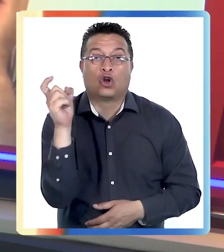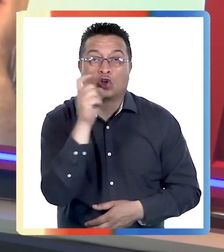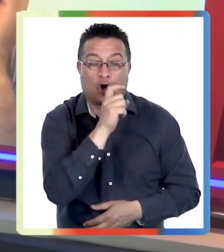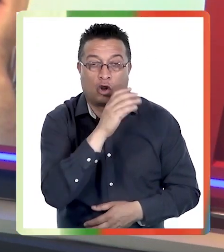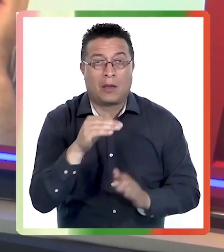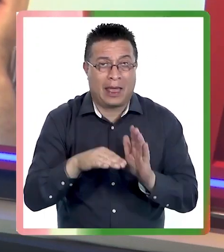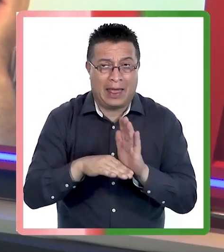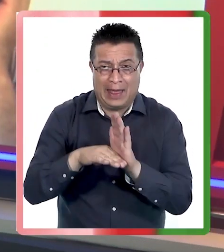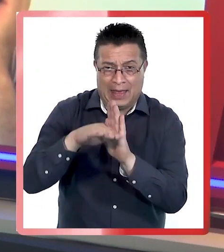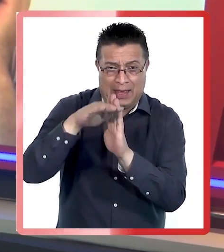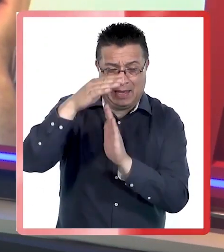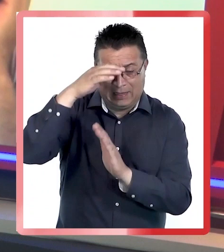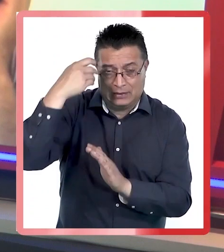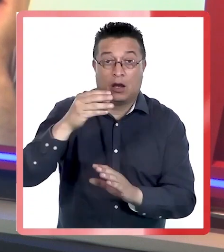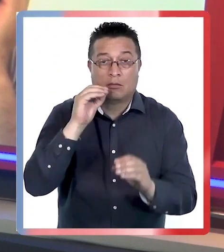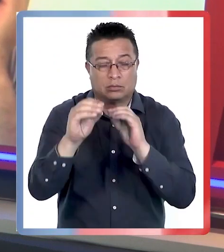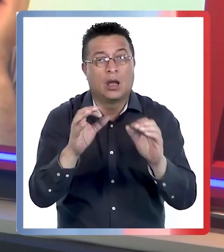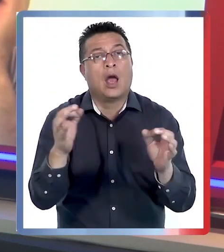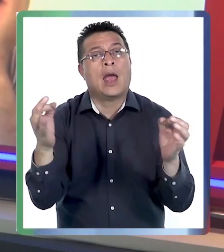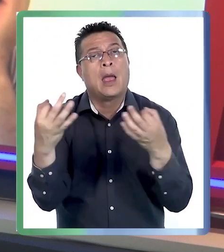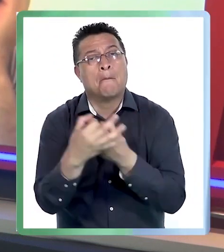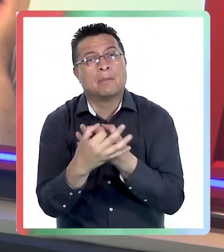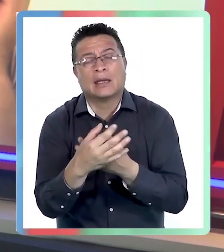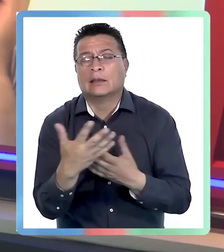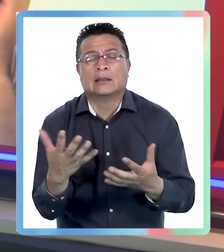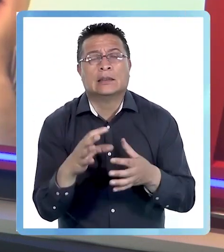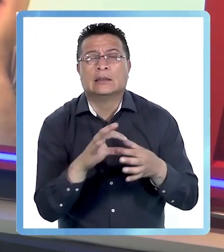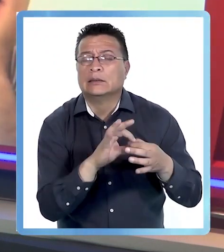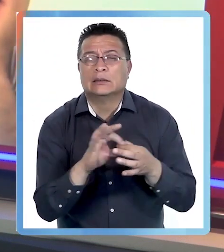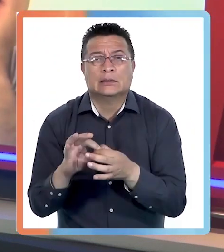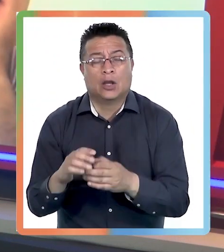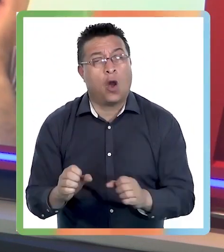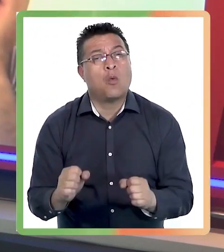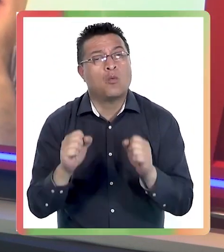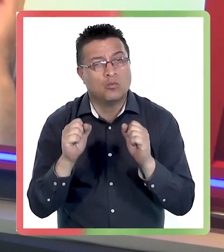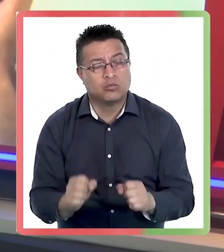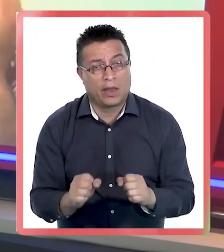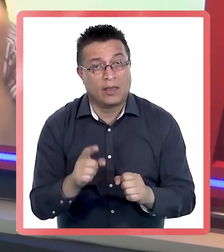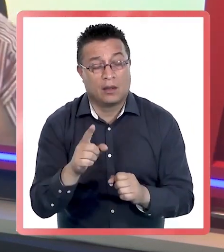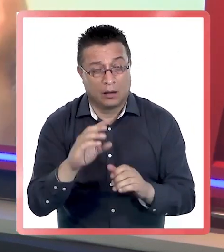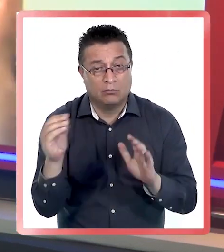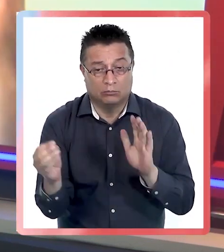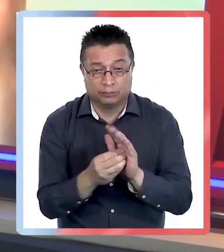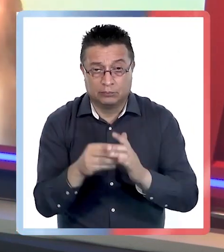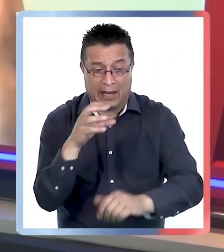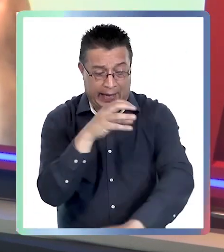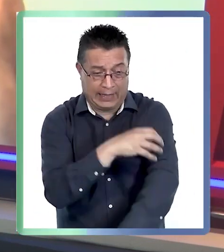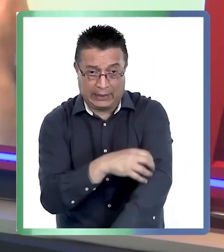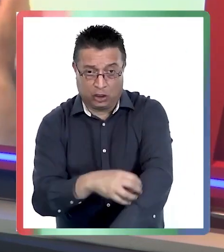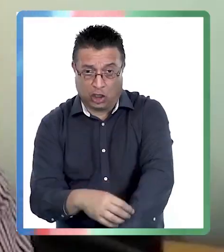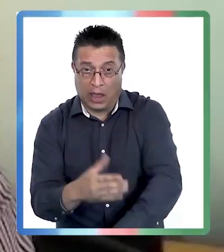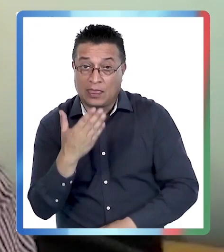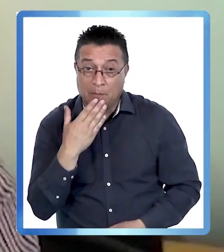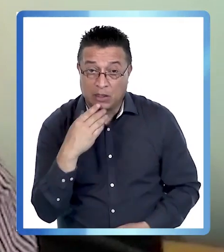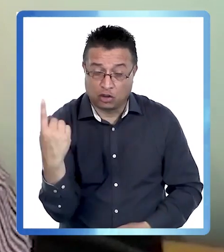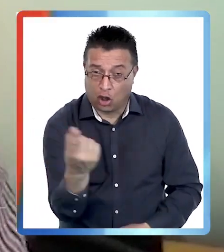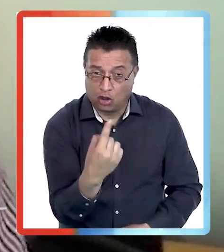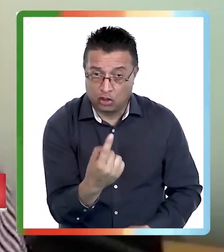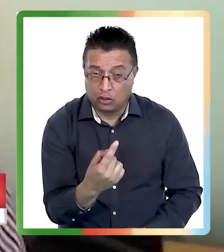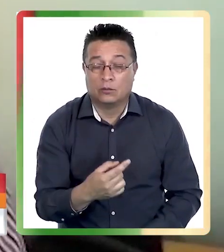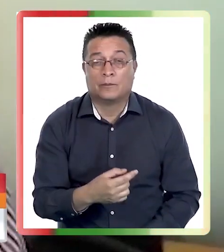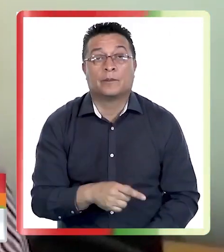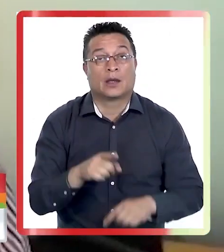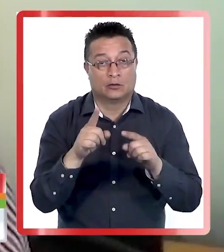protocolo para las altas temperaturas. Explíquenos, por favor, en qué consiste y ¿será posible que se aplique en las regiones?